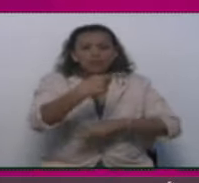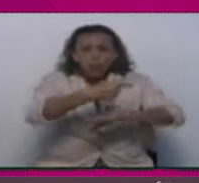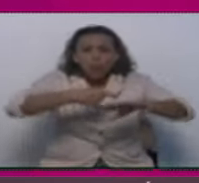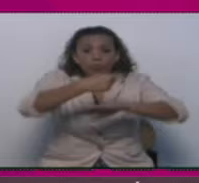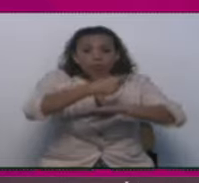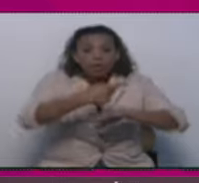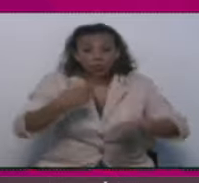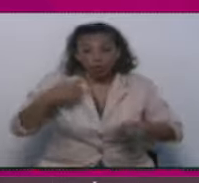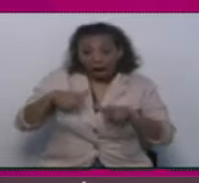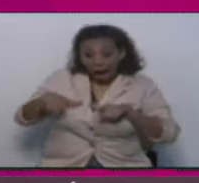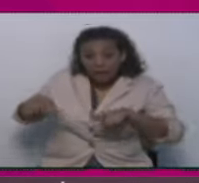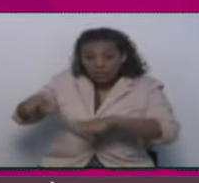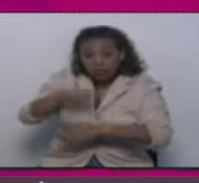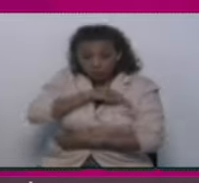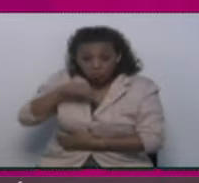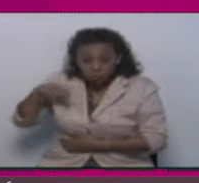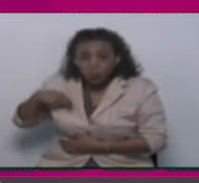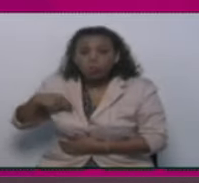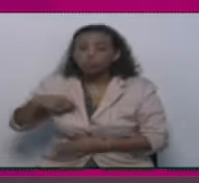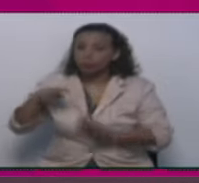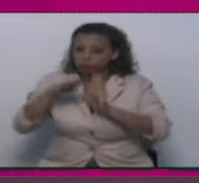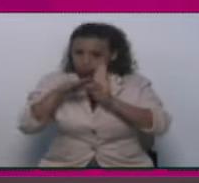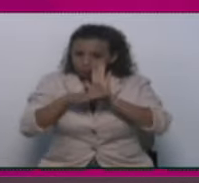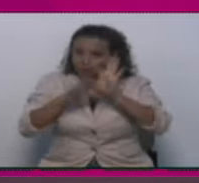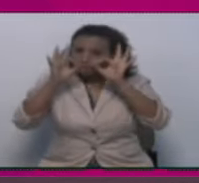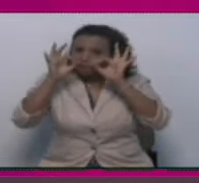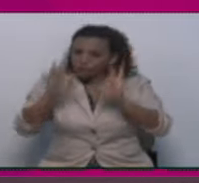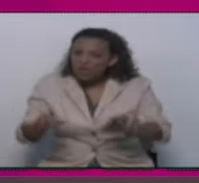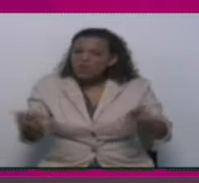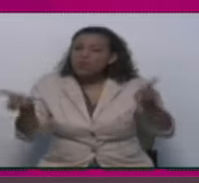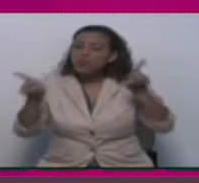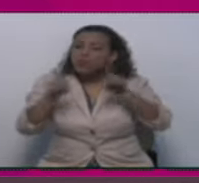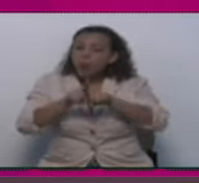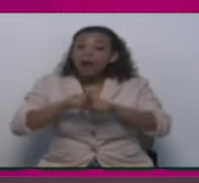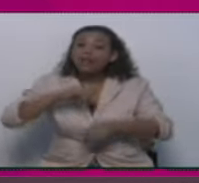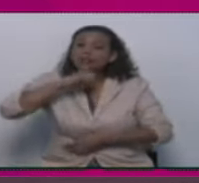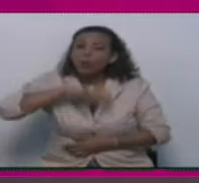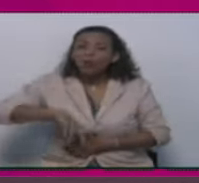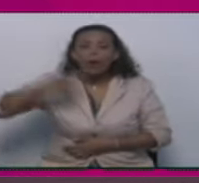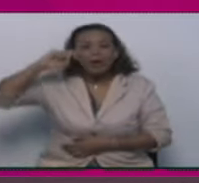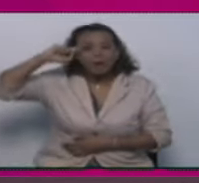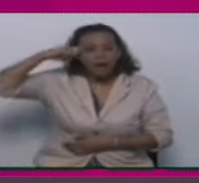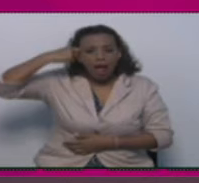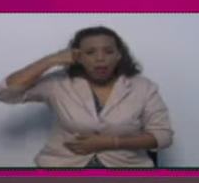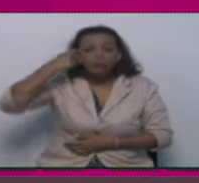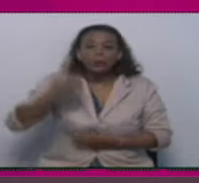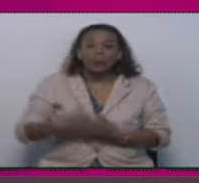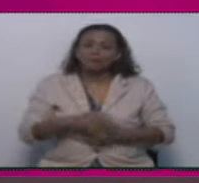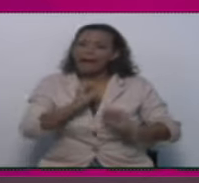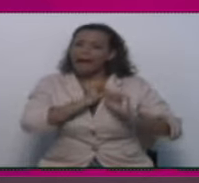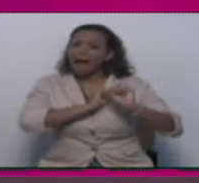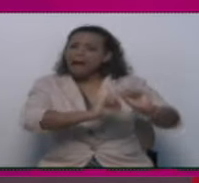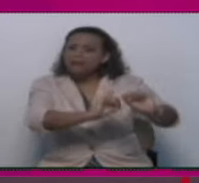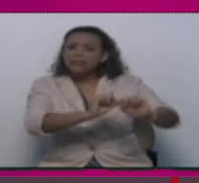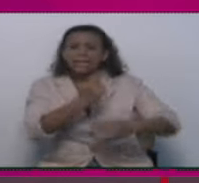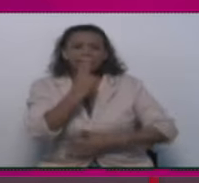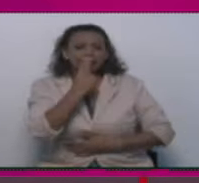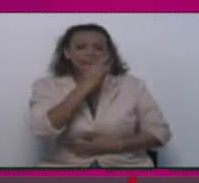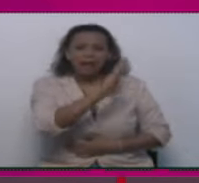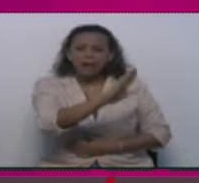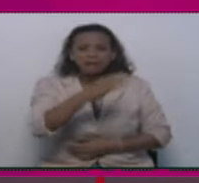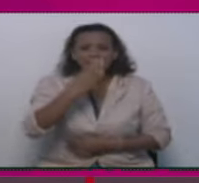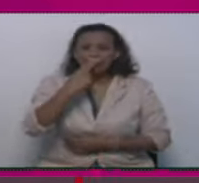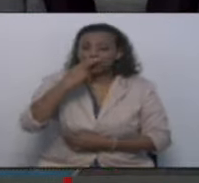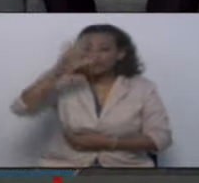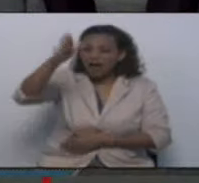nosotros estamos cumpliendo estrictamente con un legado histórico, antinazi, antifascista. Así